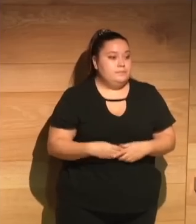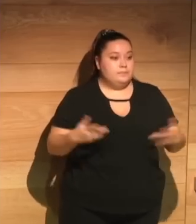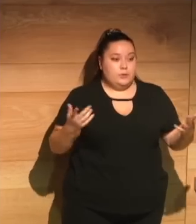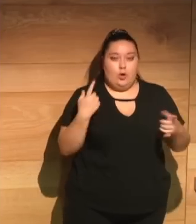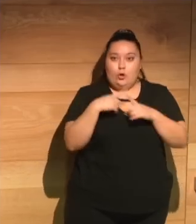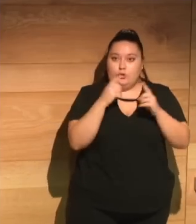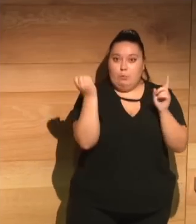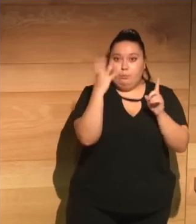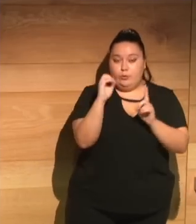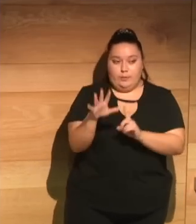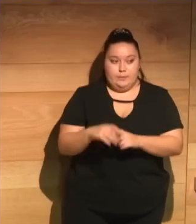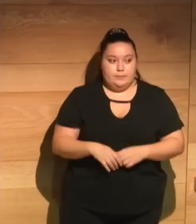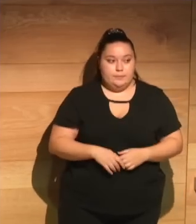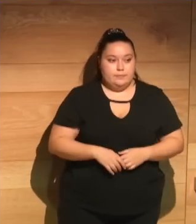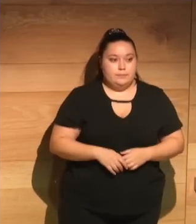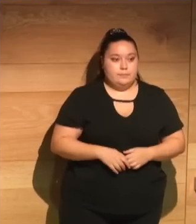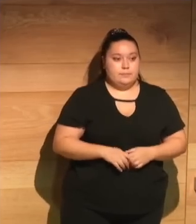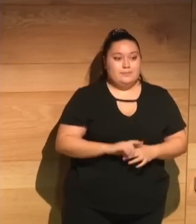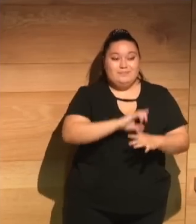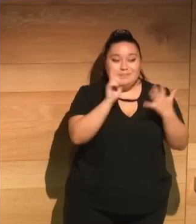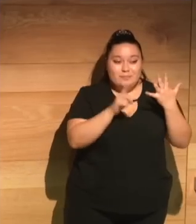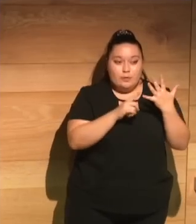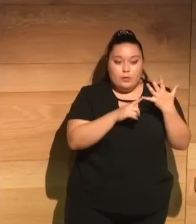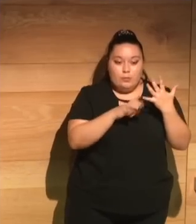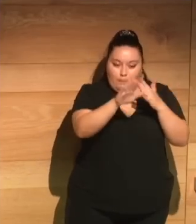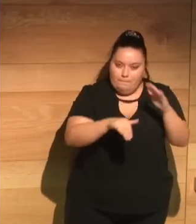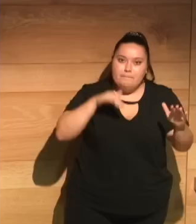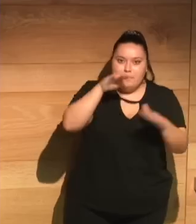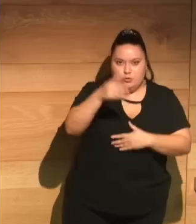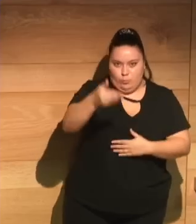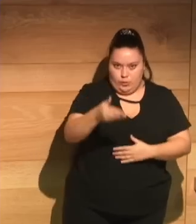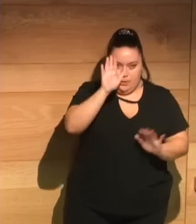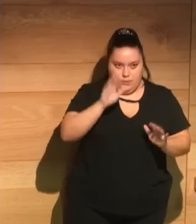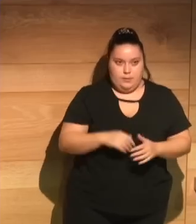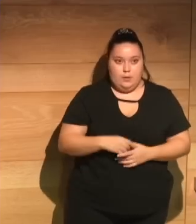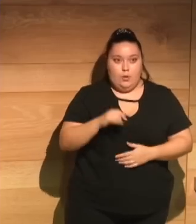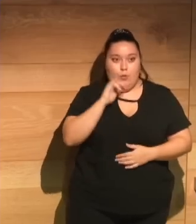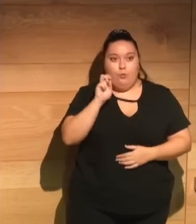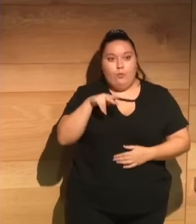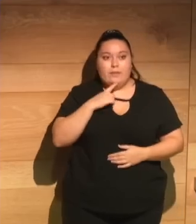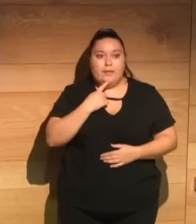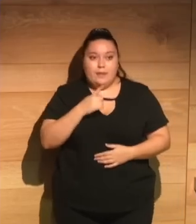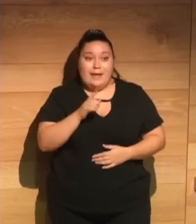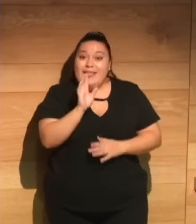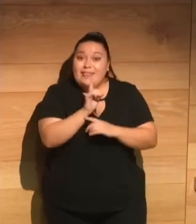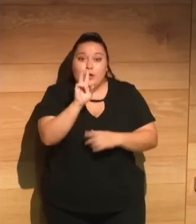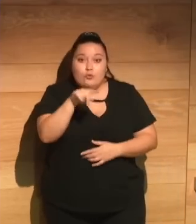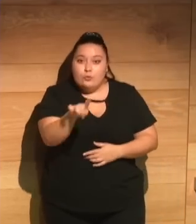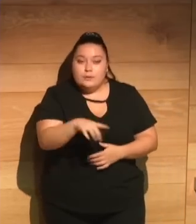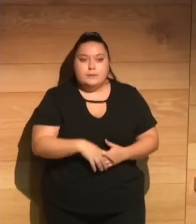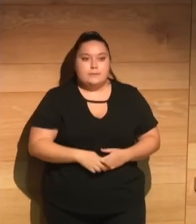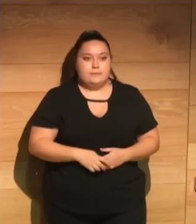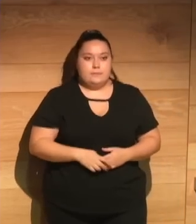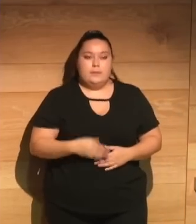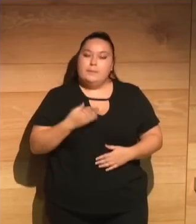proyectaban cosas. Eso es, tú entrabas en un lugar grande y veías todo eso. Un paso decisivo, que es el que decía Juan, pero que no es el cine, aunque haya entrado en